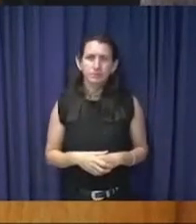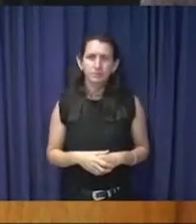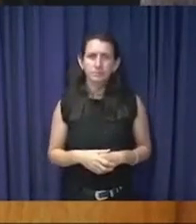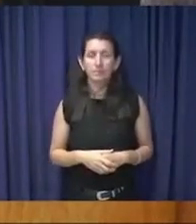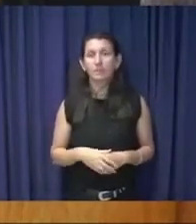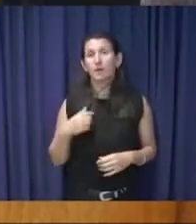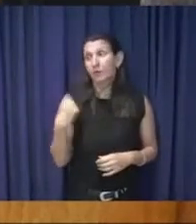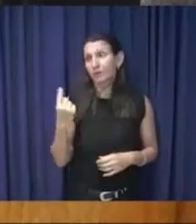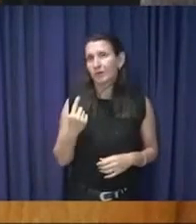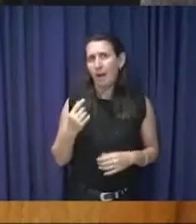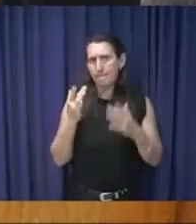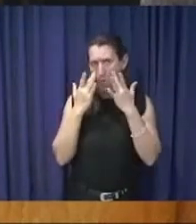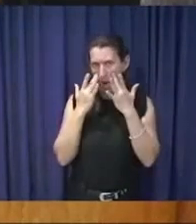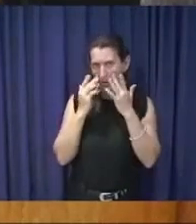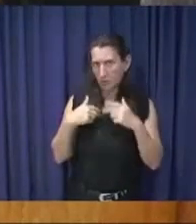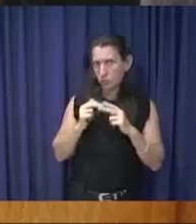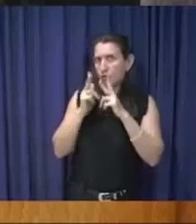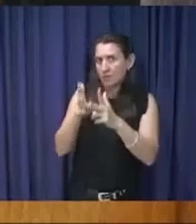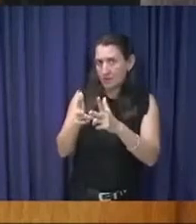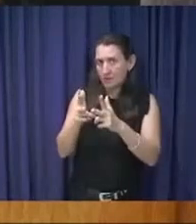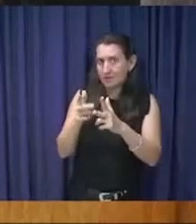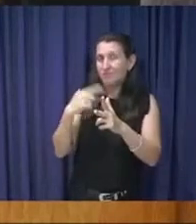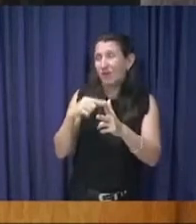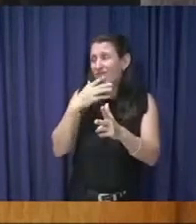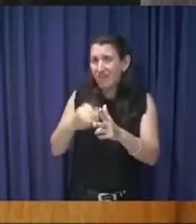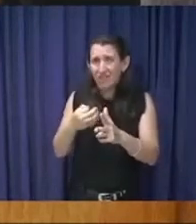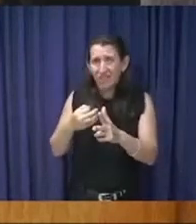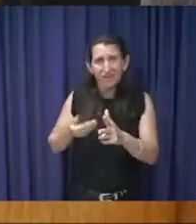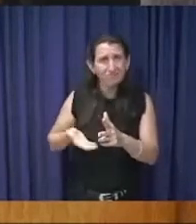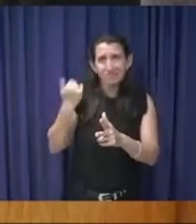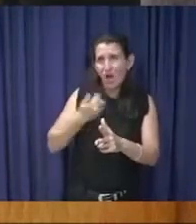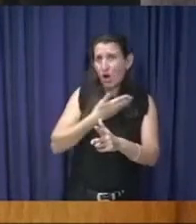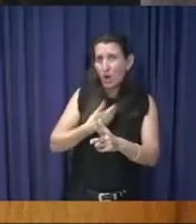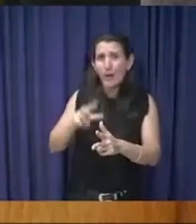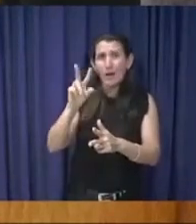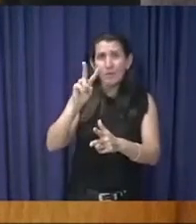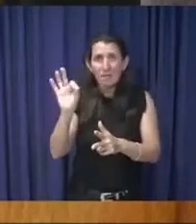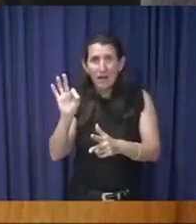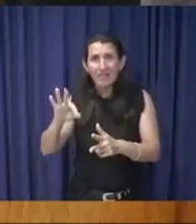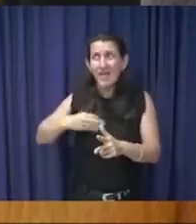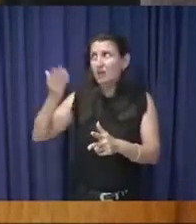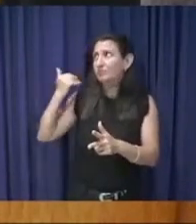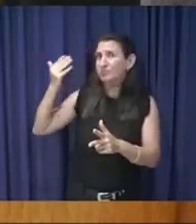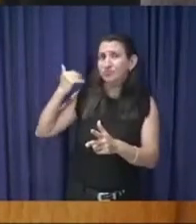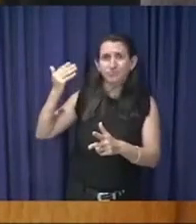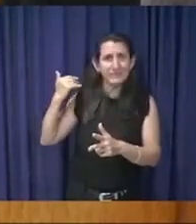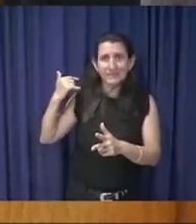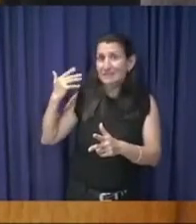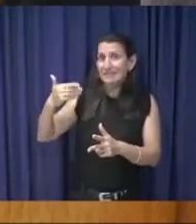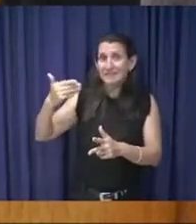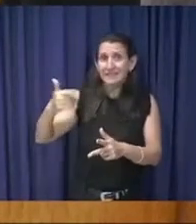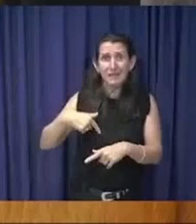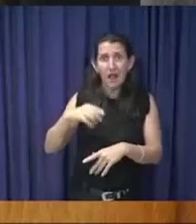Quizás le molestan que se los digamos, pero la realidad es que gobernaron 20 años. 20 años gobernaron y nunca hicieron absolutamente